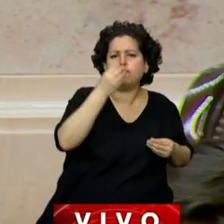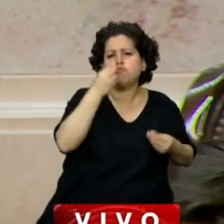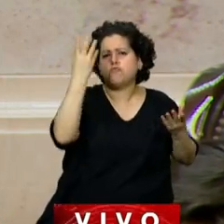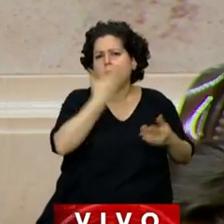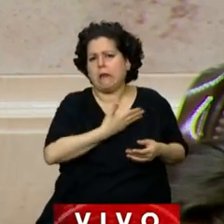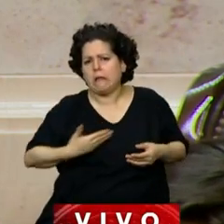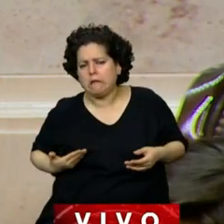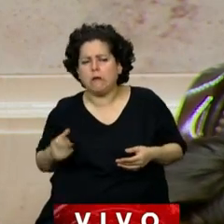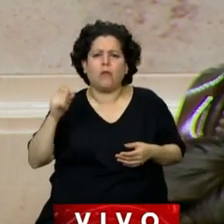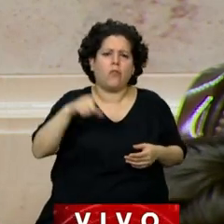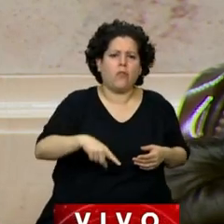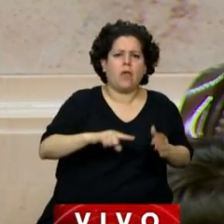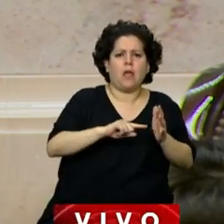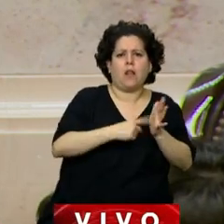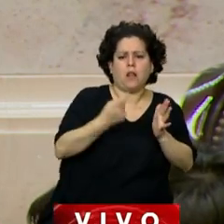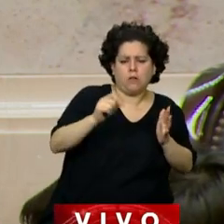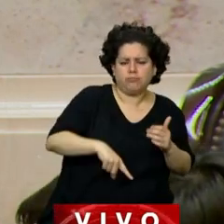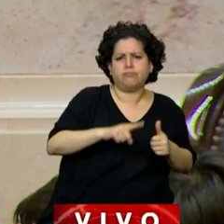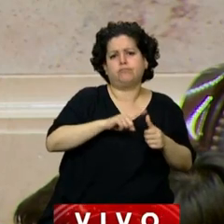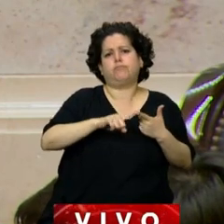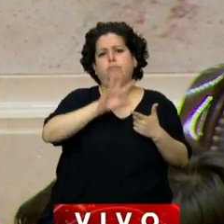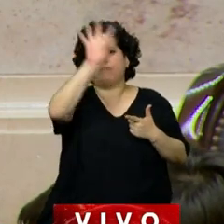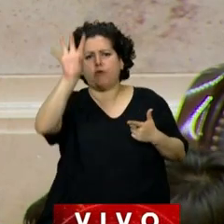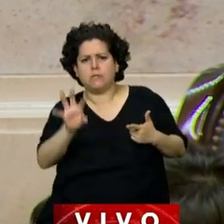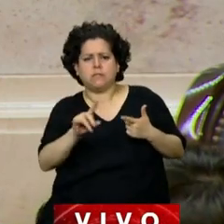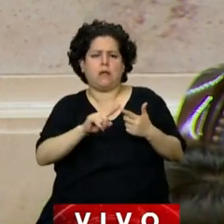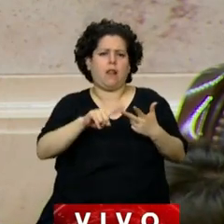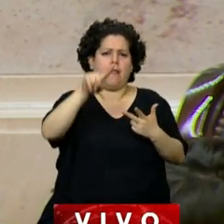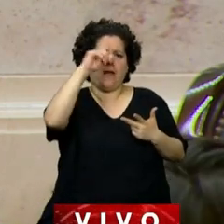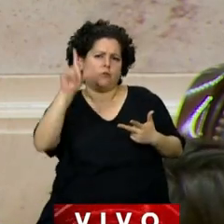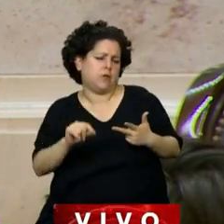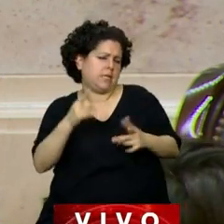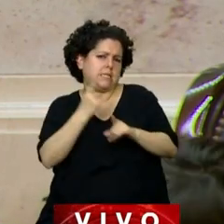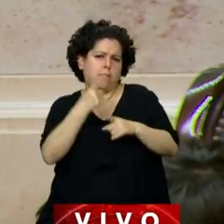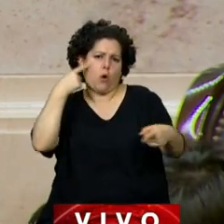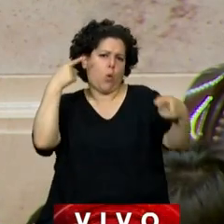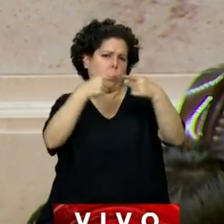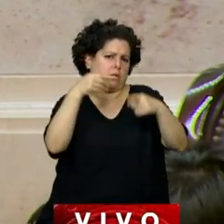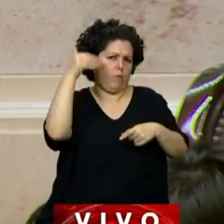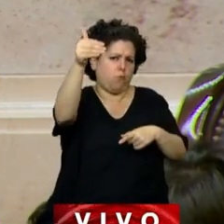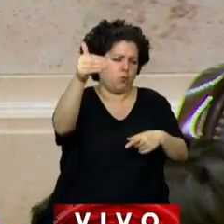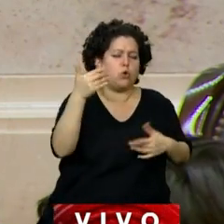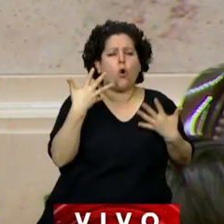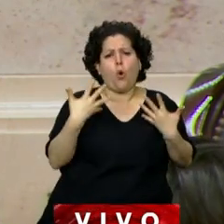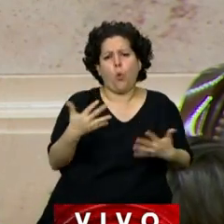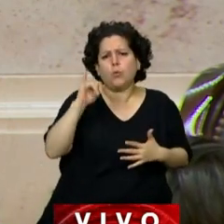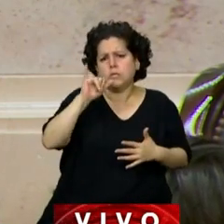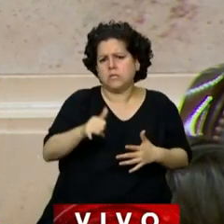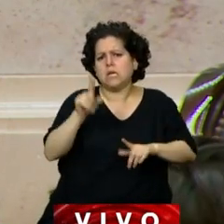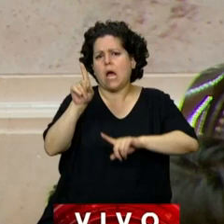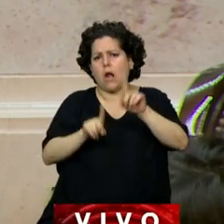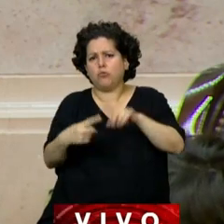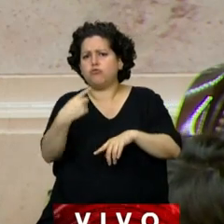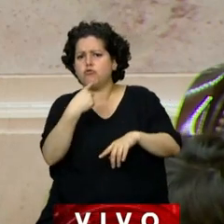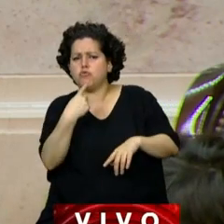ya sea local, provincial o nacional. Es razonable que existan dudas sobre algunos